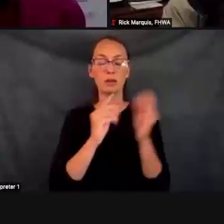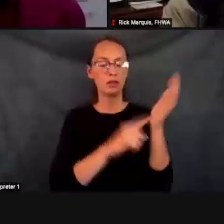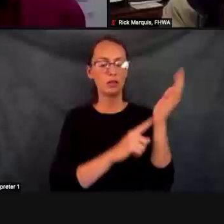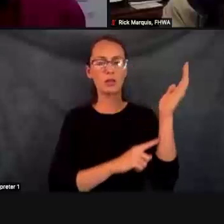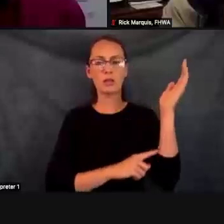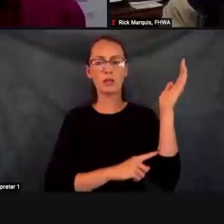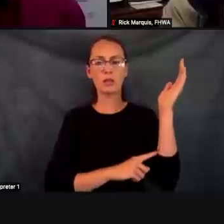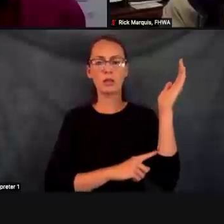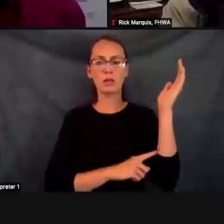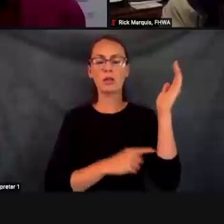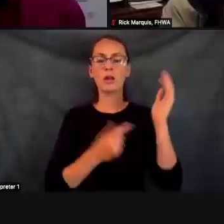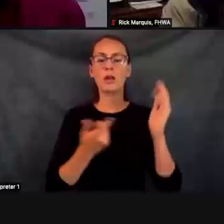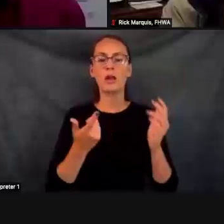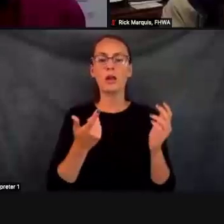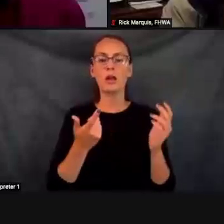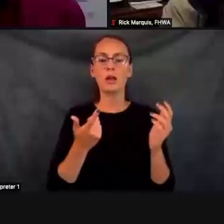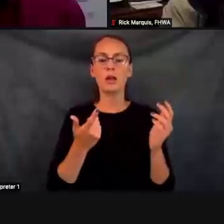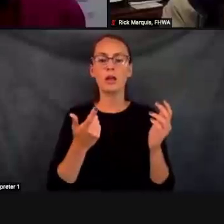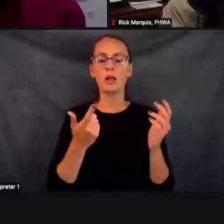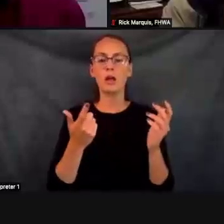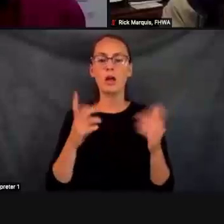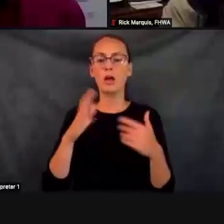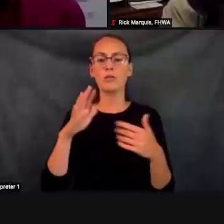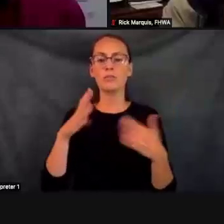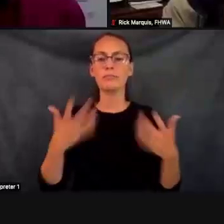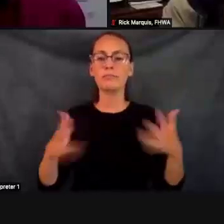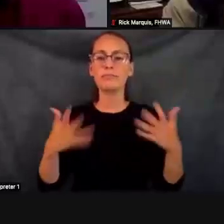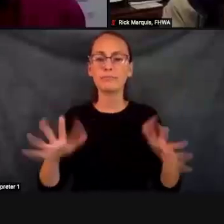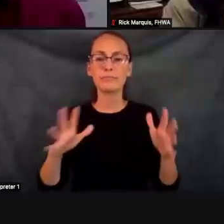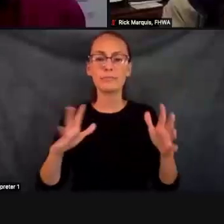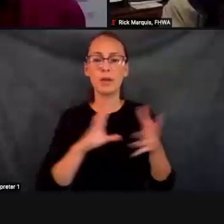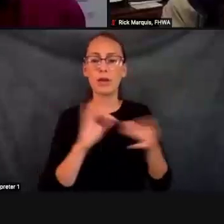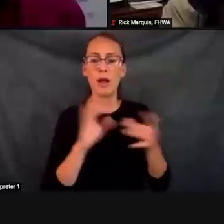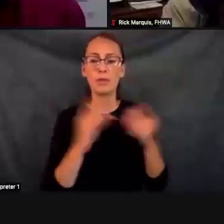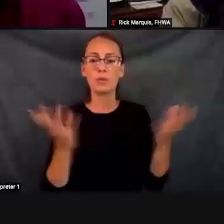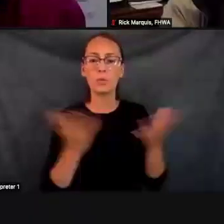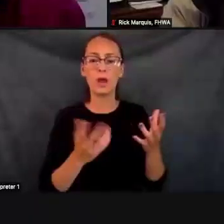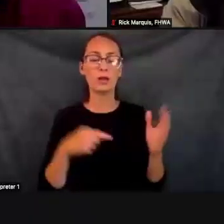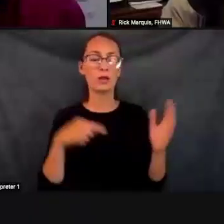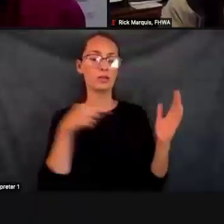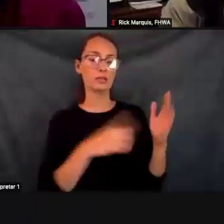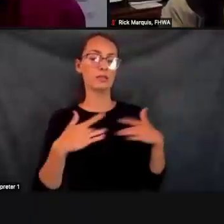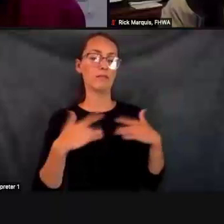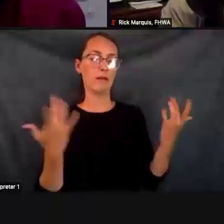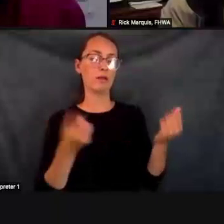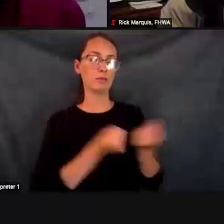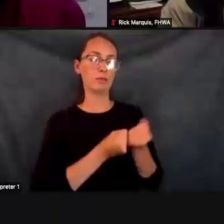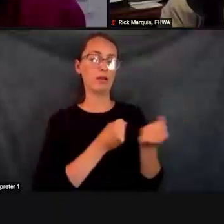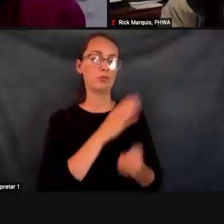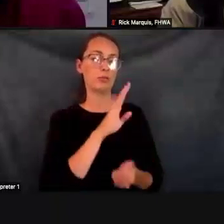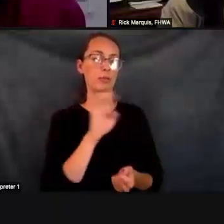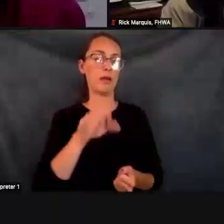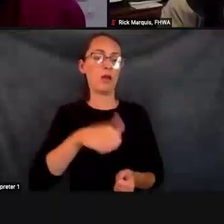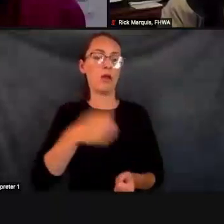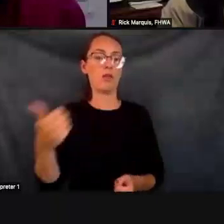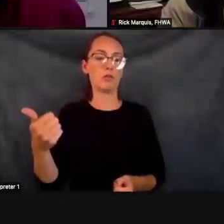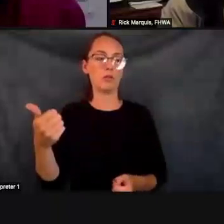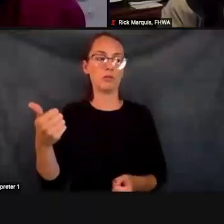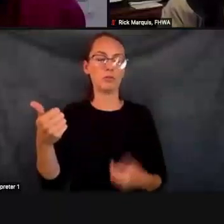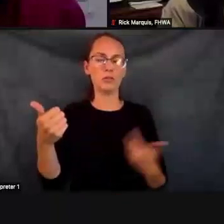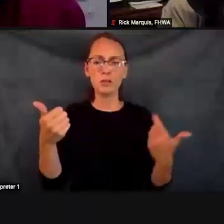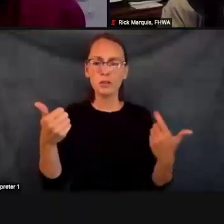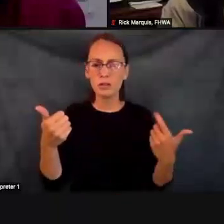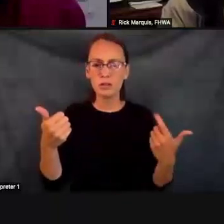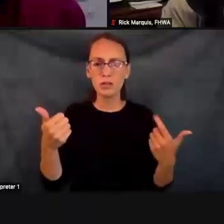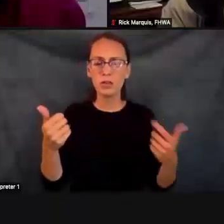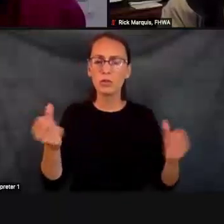DeFrancisco con la escuela, dice solamente eventos patrocinados por otros. Habían cientos de personas, por ejemplo,